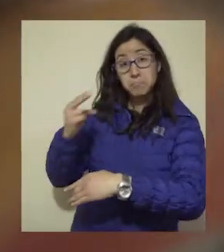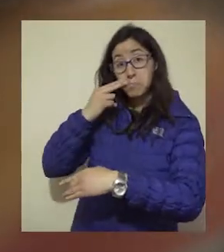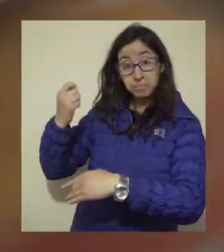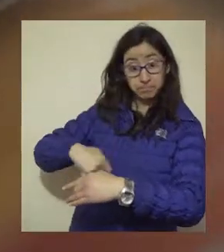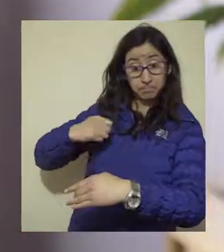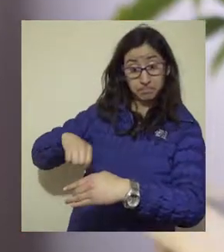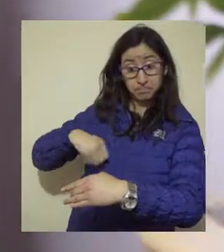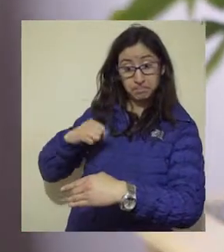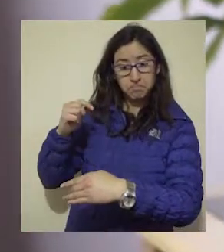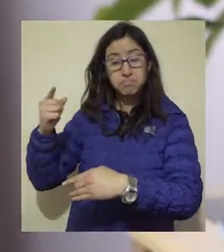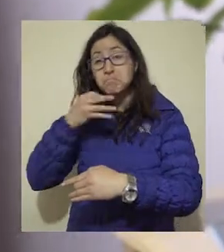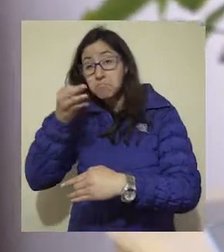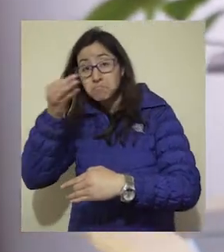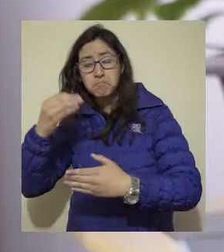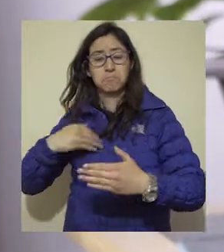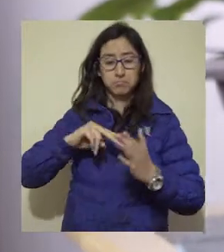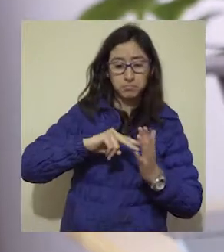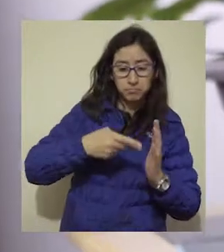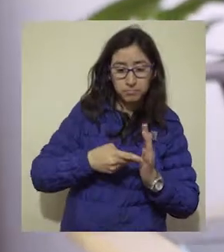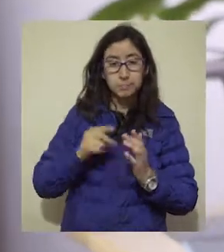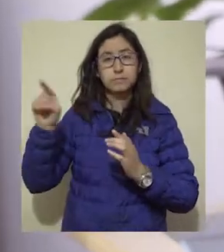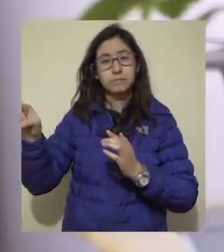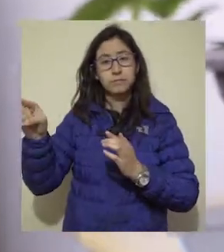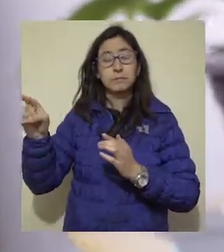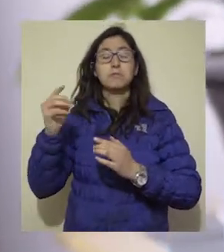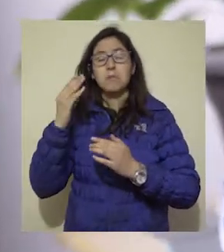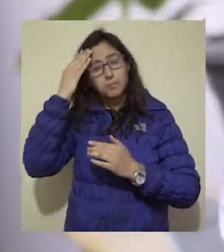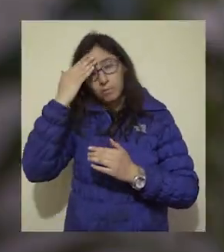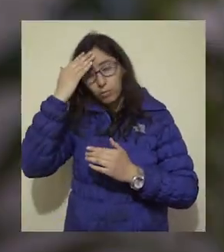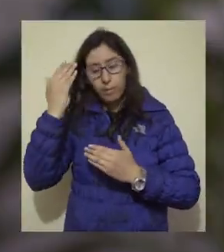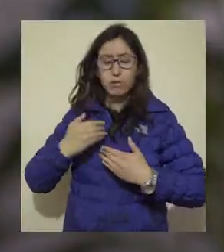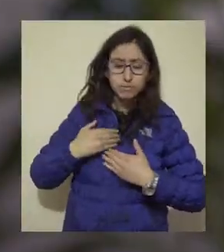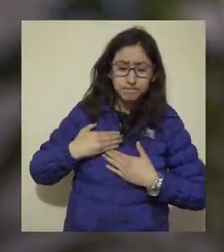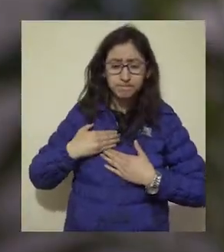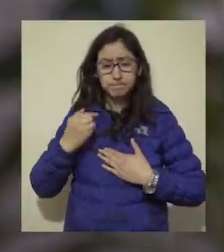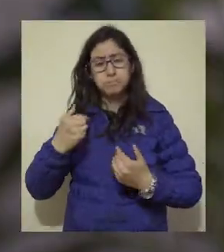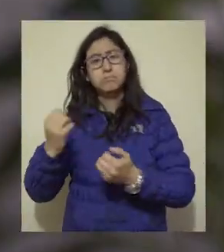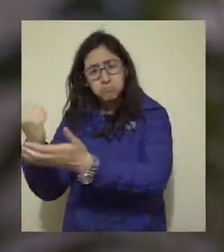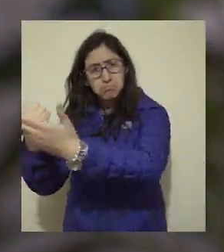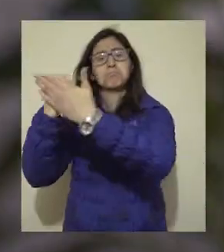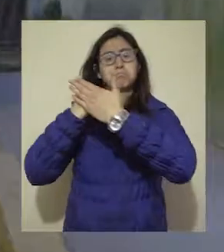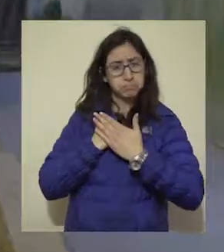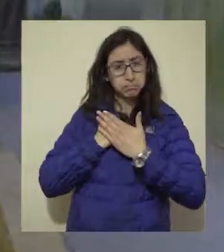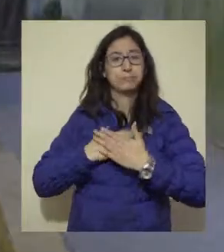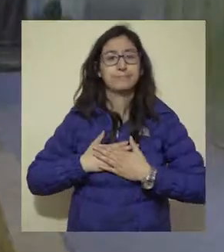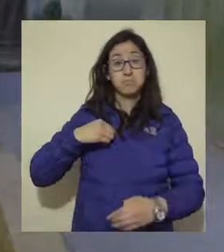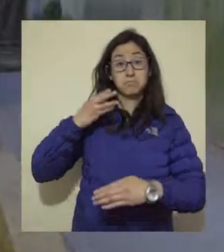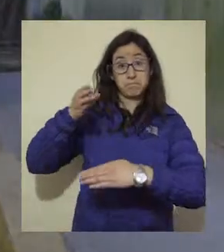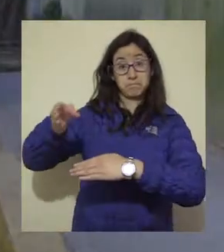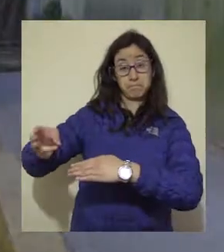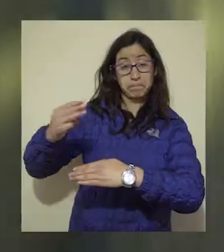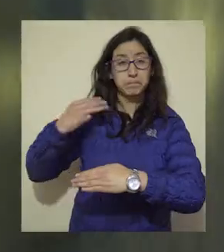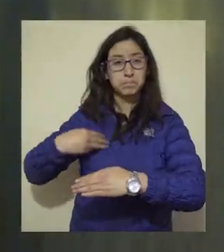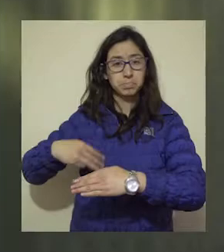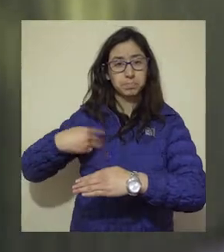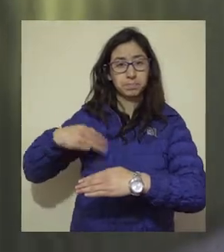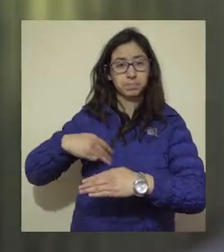poder solventarlo. Entonces fui ante él y le conté mi situación y él se mostró muy preocupado y me